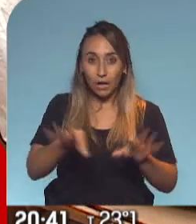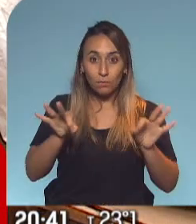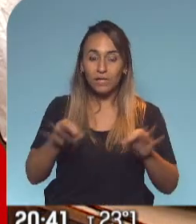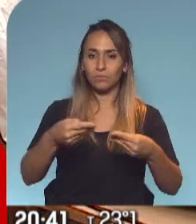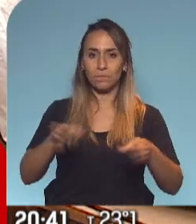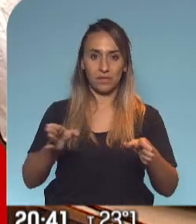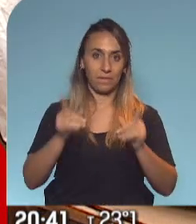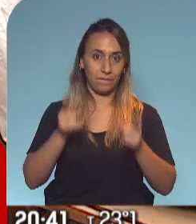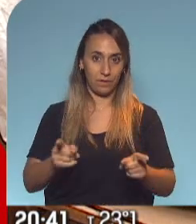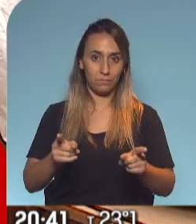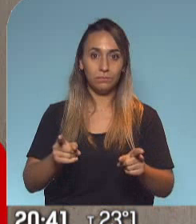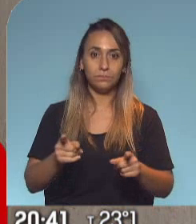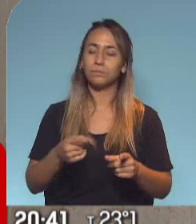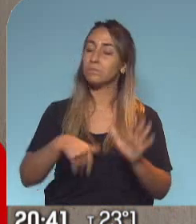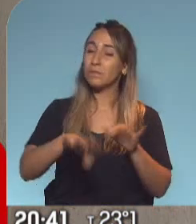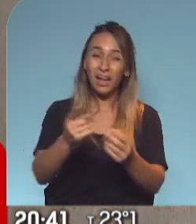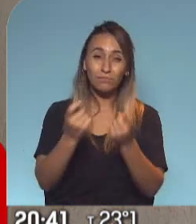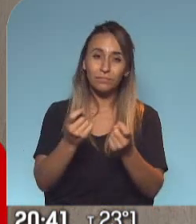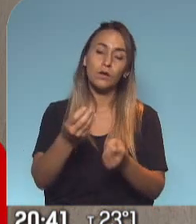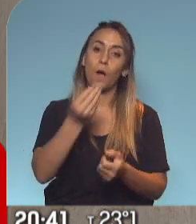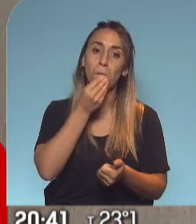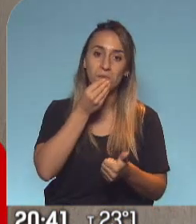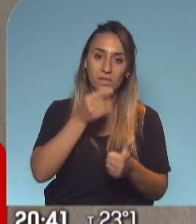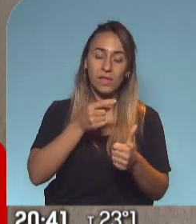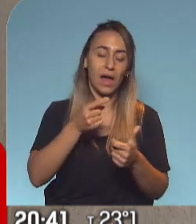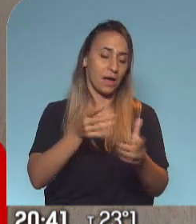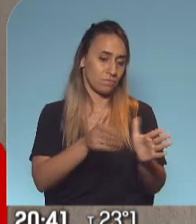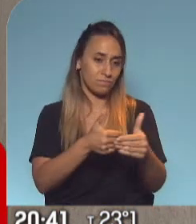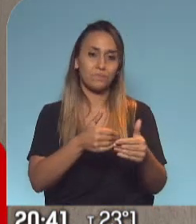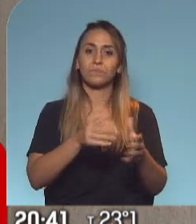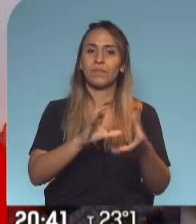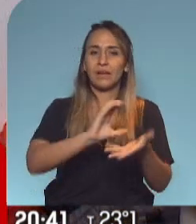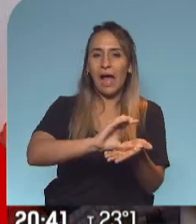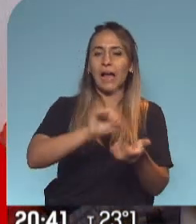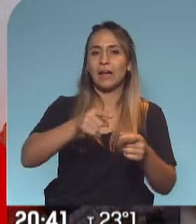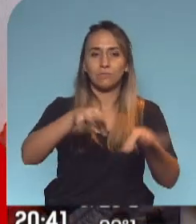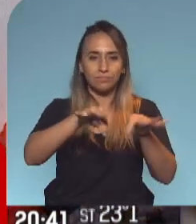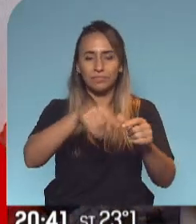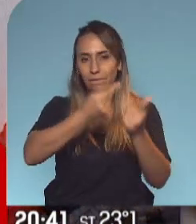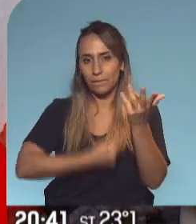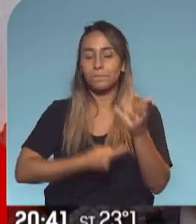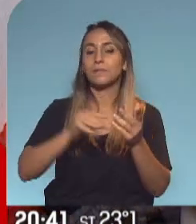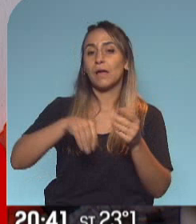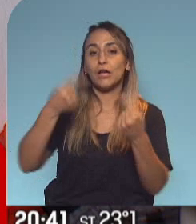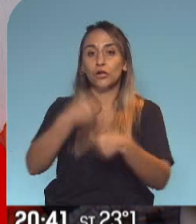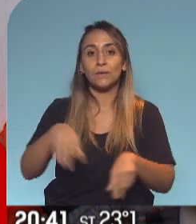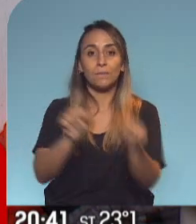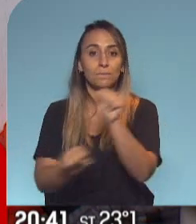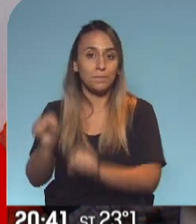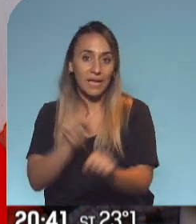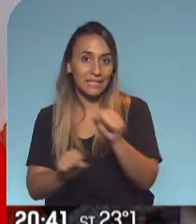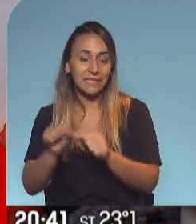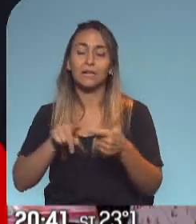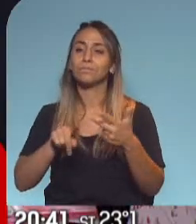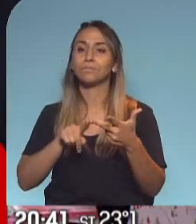necesita es alimentos no perecederos se necesitan también artículos de limpieza se necesitan